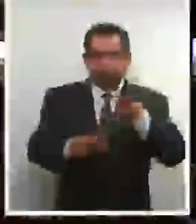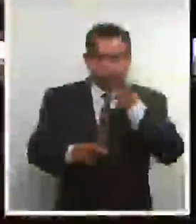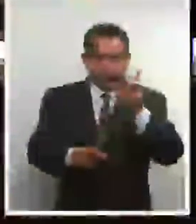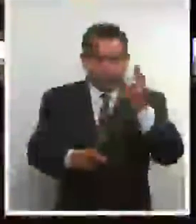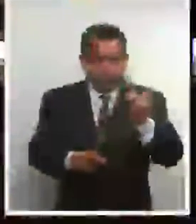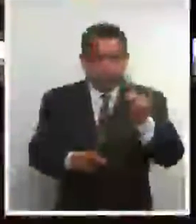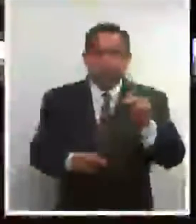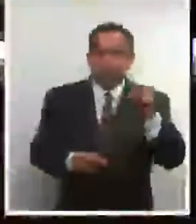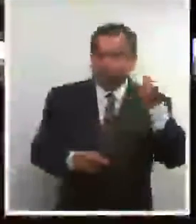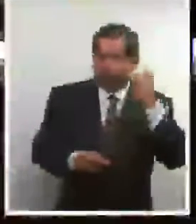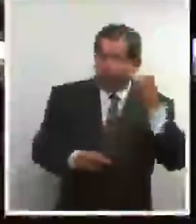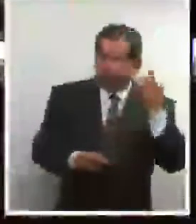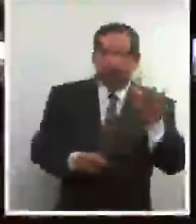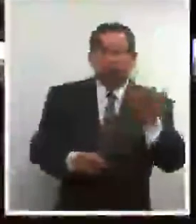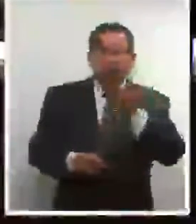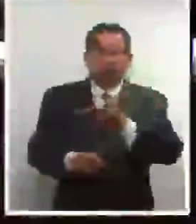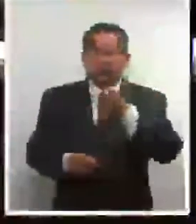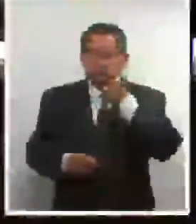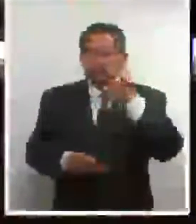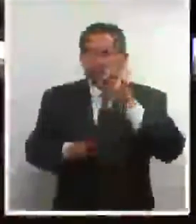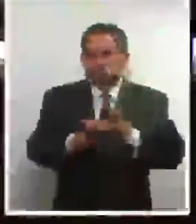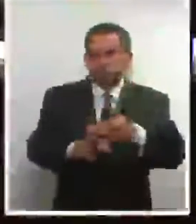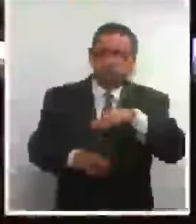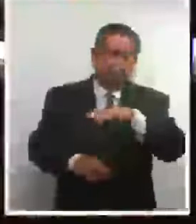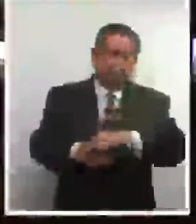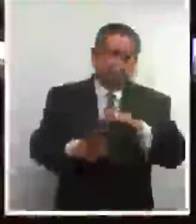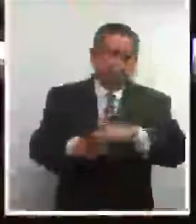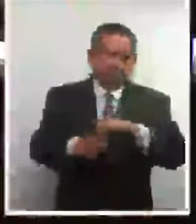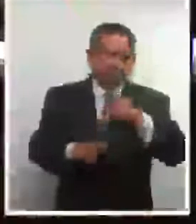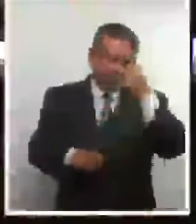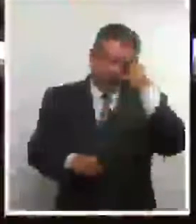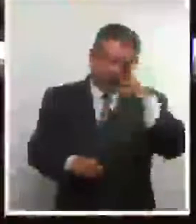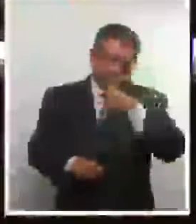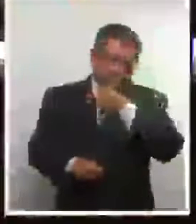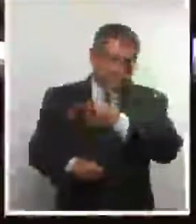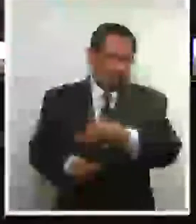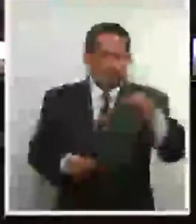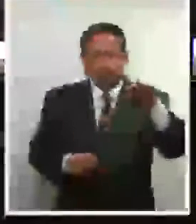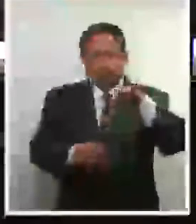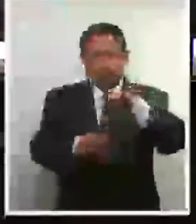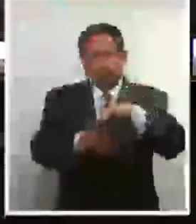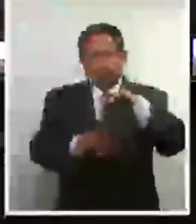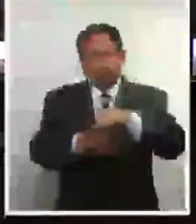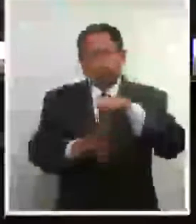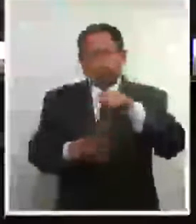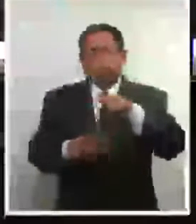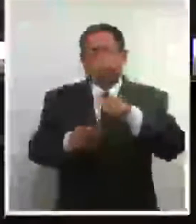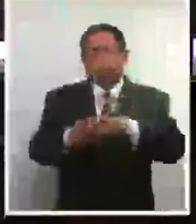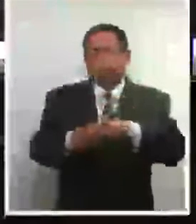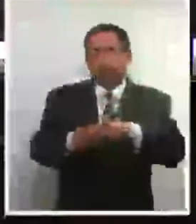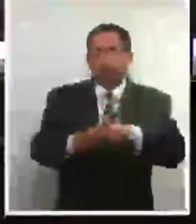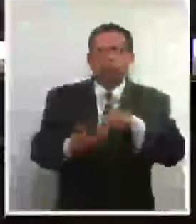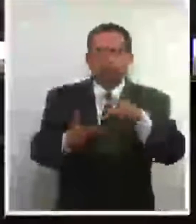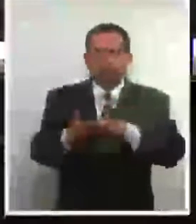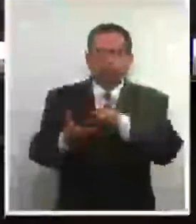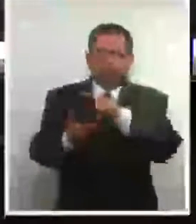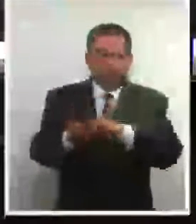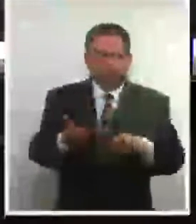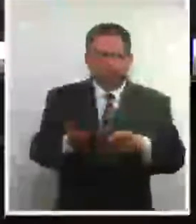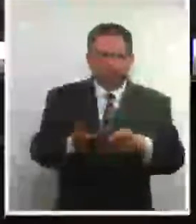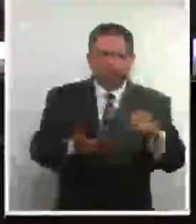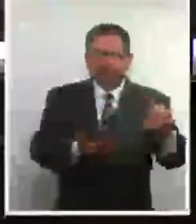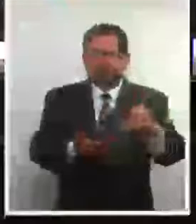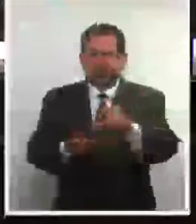en contra, procede a la Secretaría a hacer los anuncios correspondientes y recoger la votación nominal del